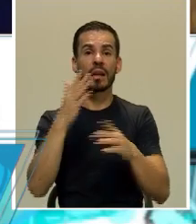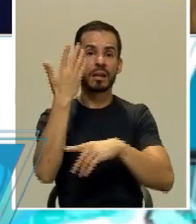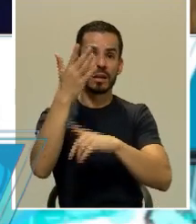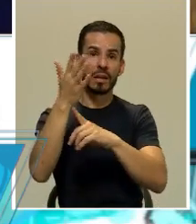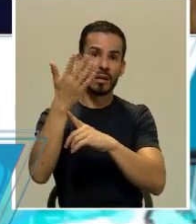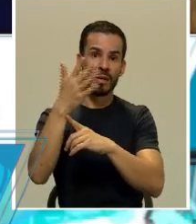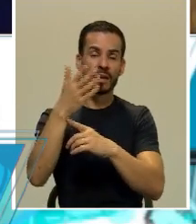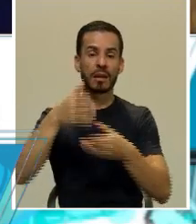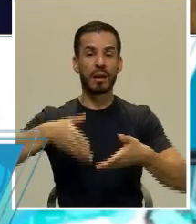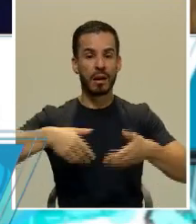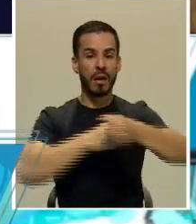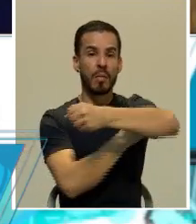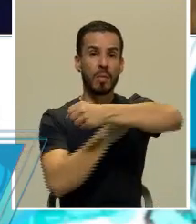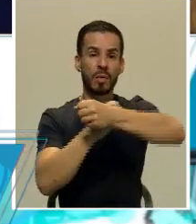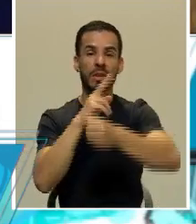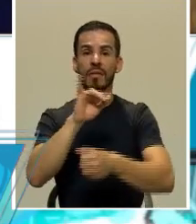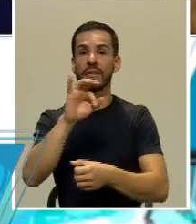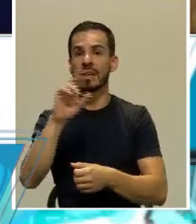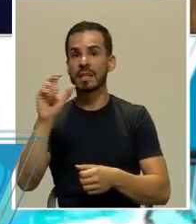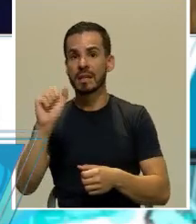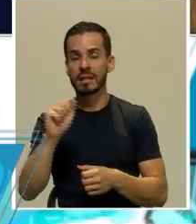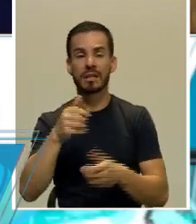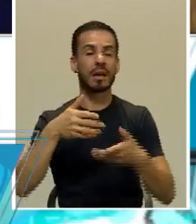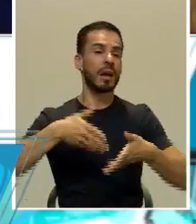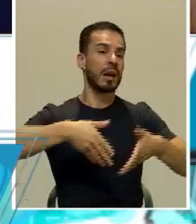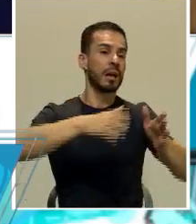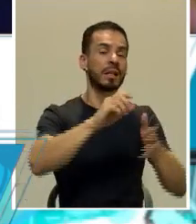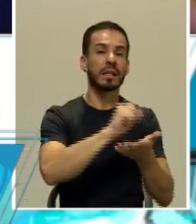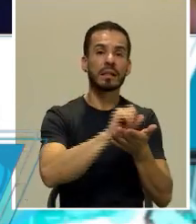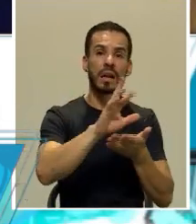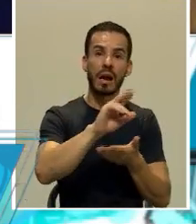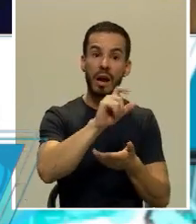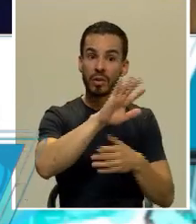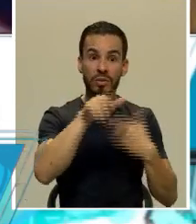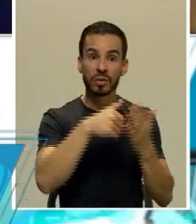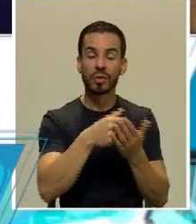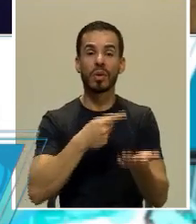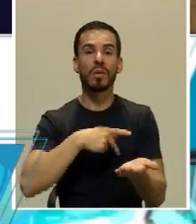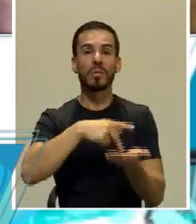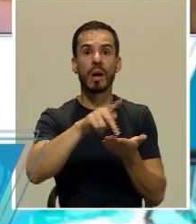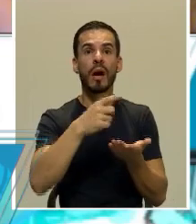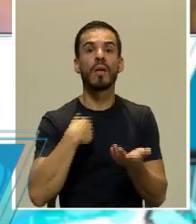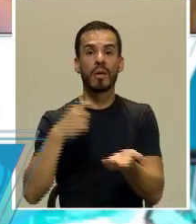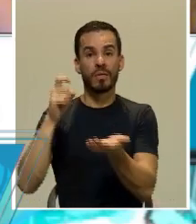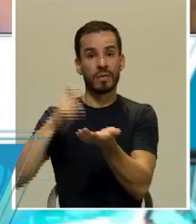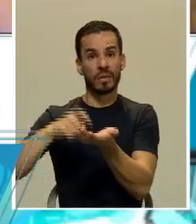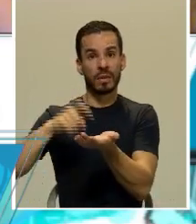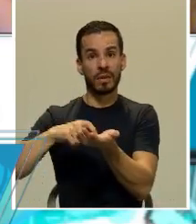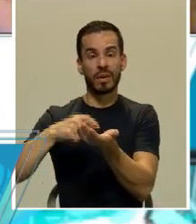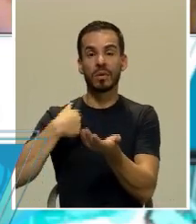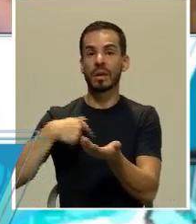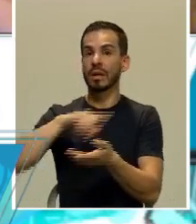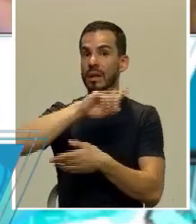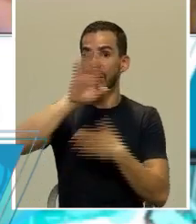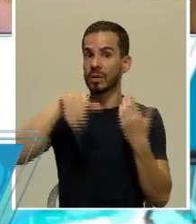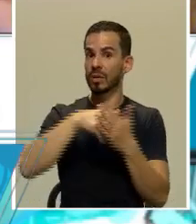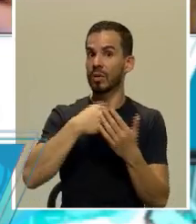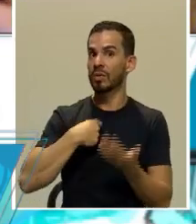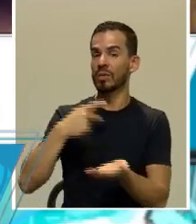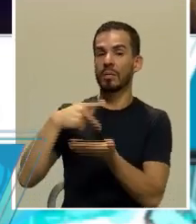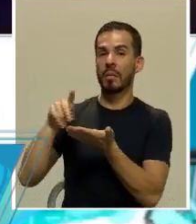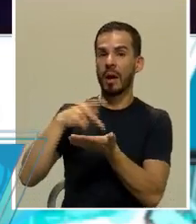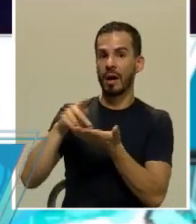del puente en Virilla, la futura ruta San Carlos, todo eso va a ser financiado con deuda que estamos subsidiando todos y todas